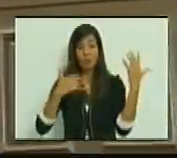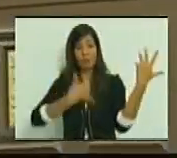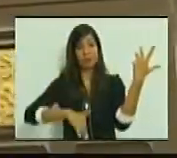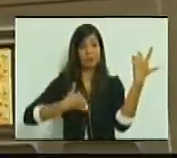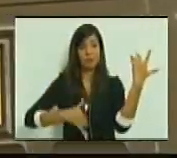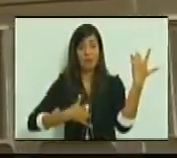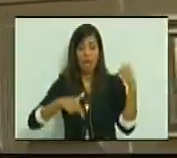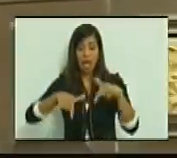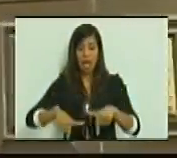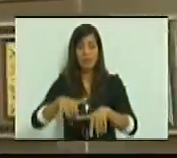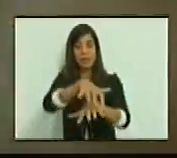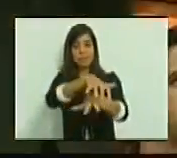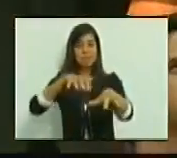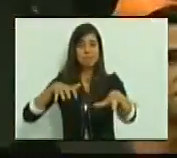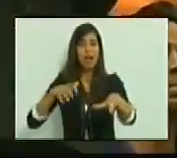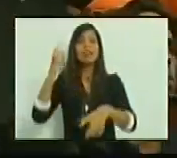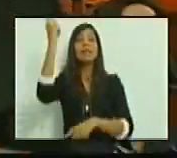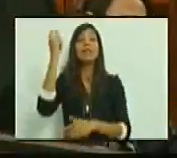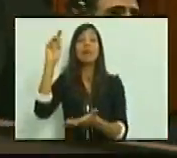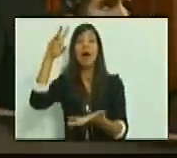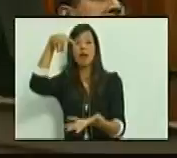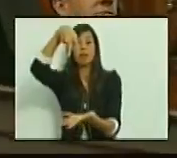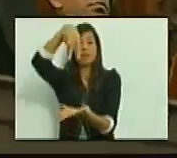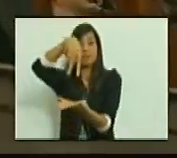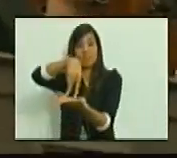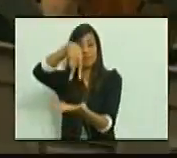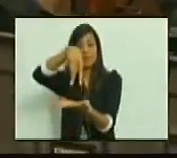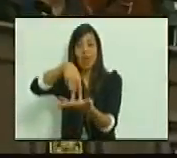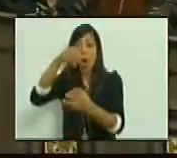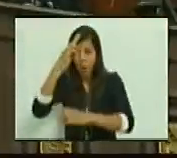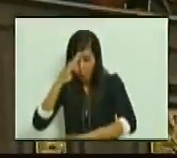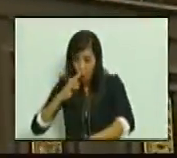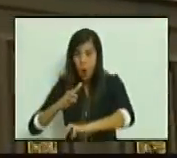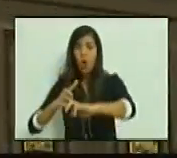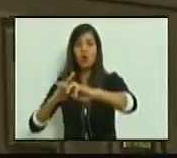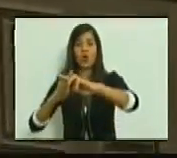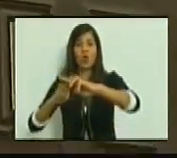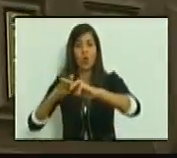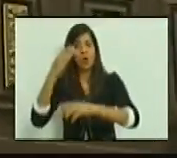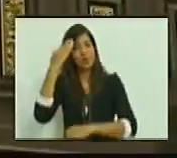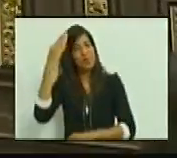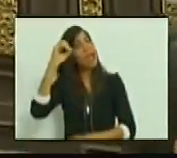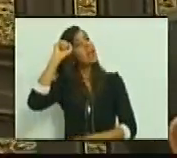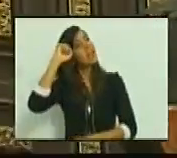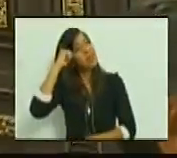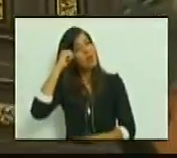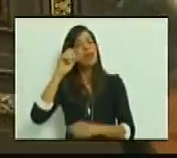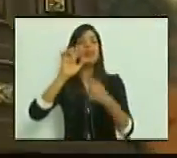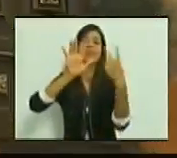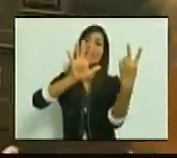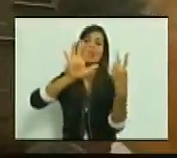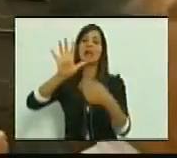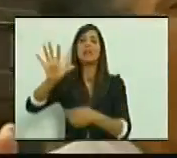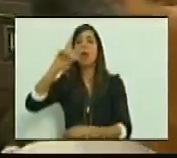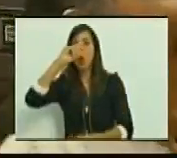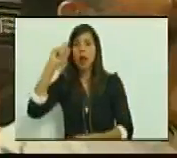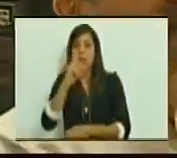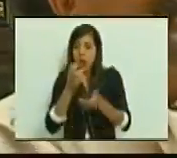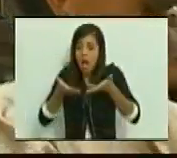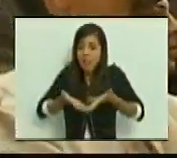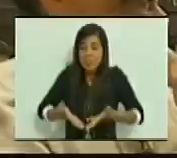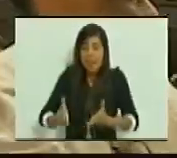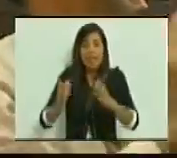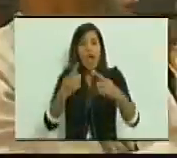esta constituyente de pie le rinde homenaje y saluda su 75 aniversario de